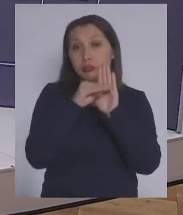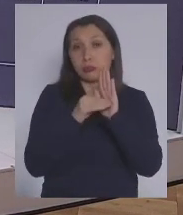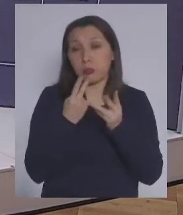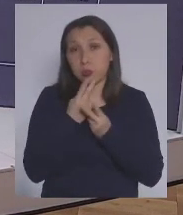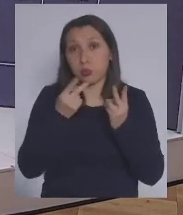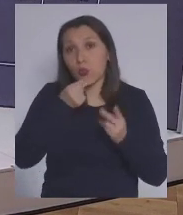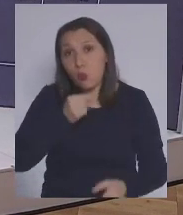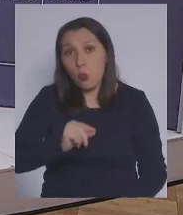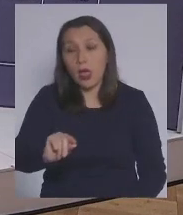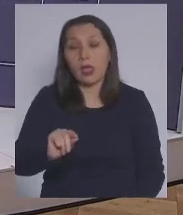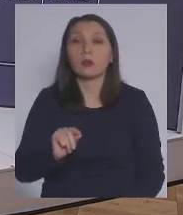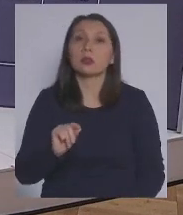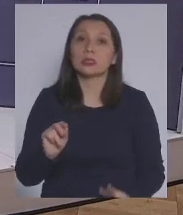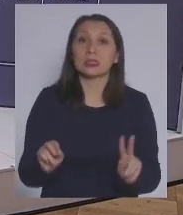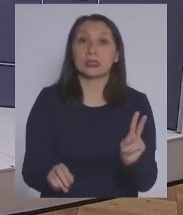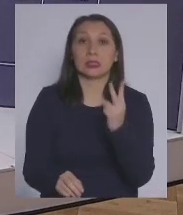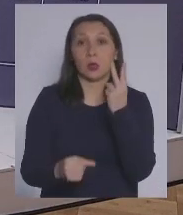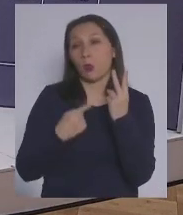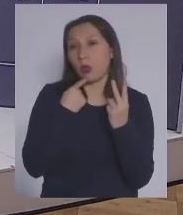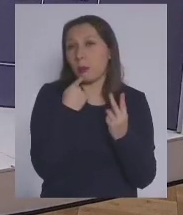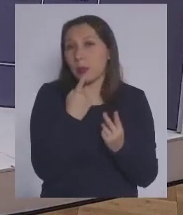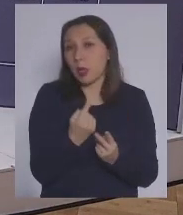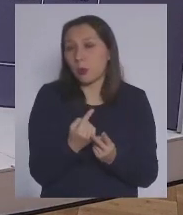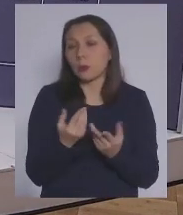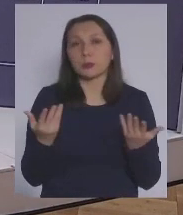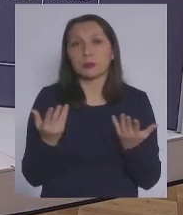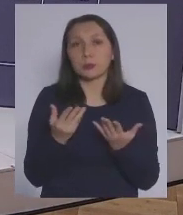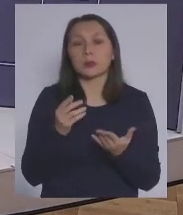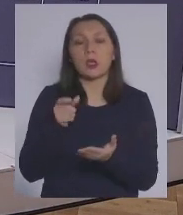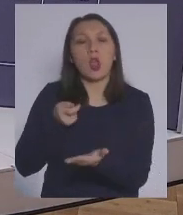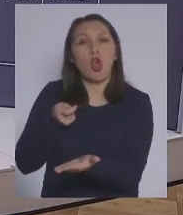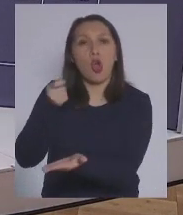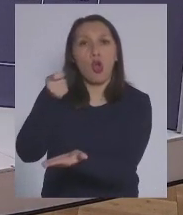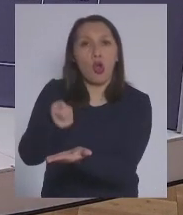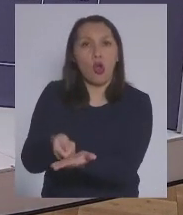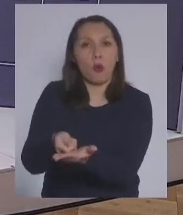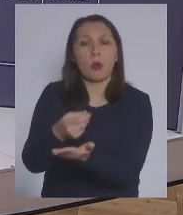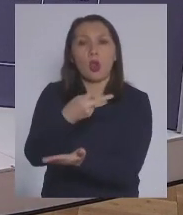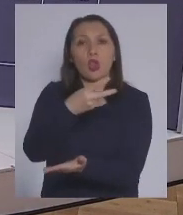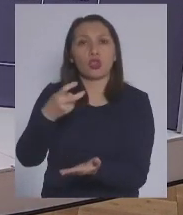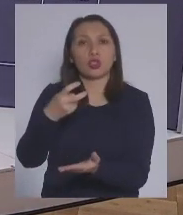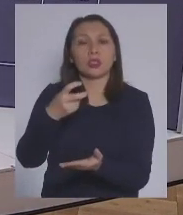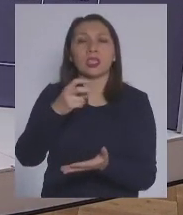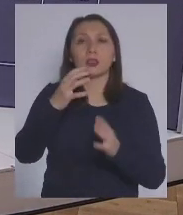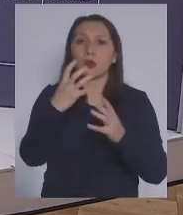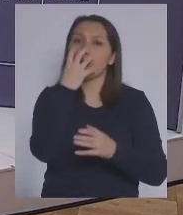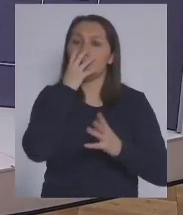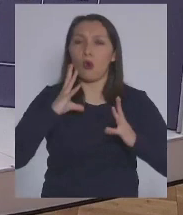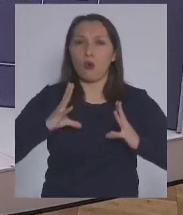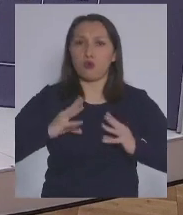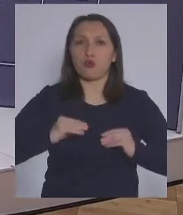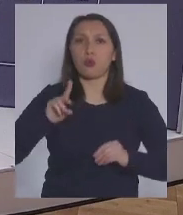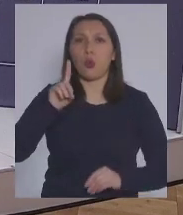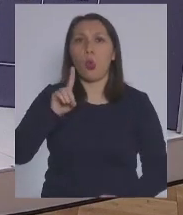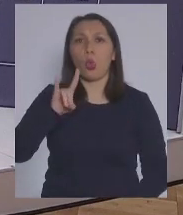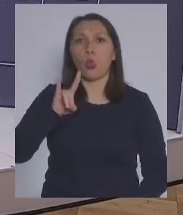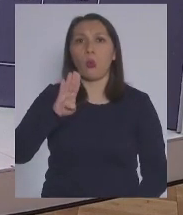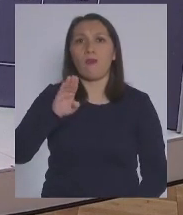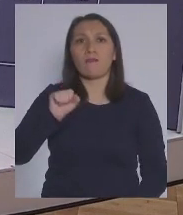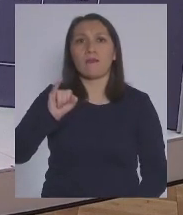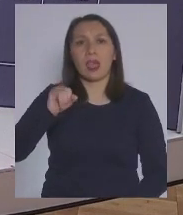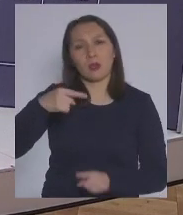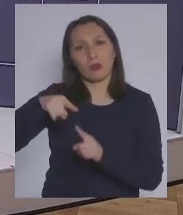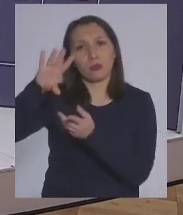y una segunda consulta tiene que ver con una compra de 200 ventiladores a dubai de las cuales llegaron ya